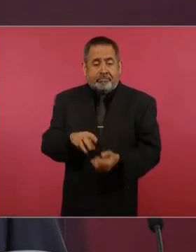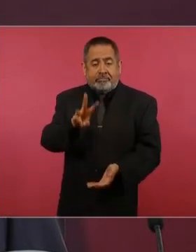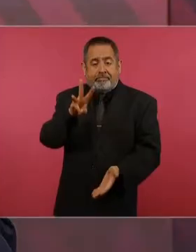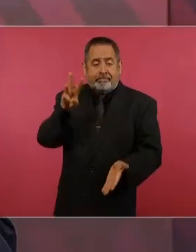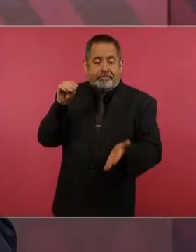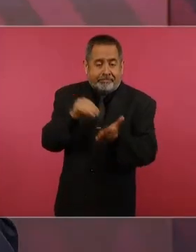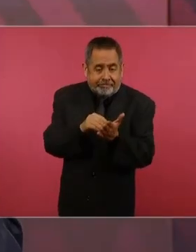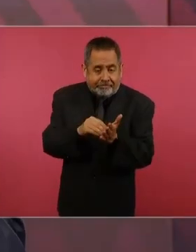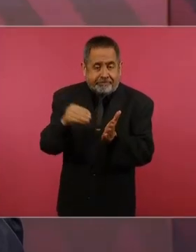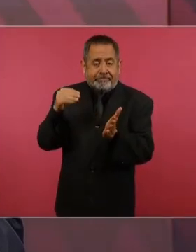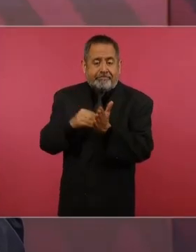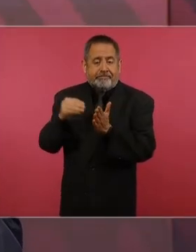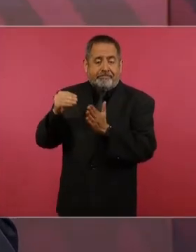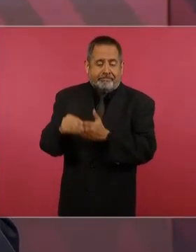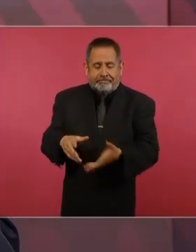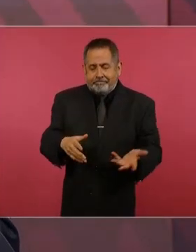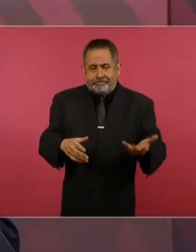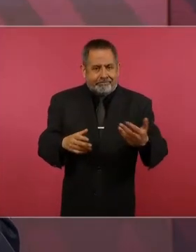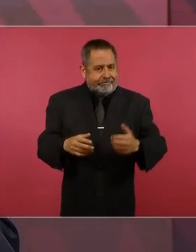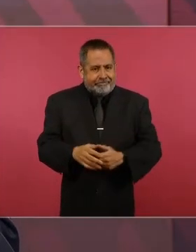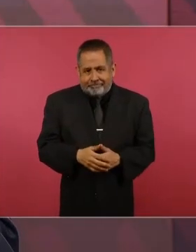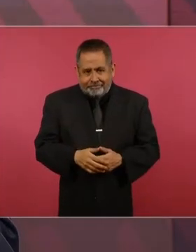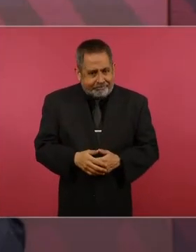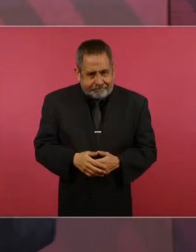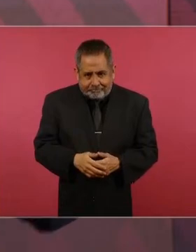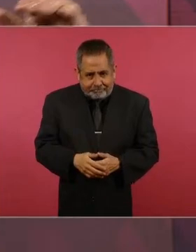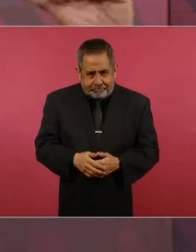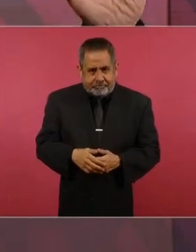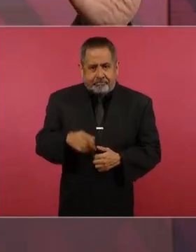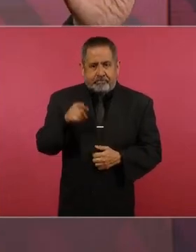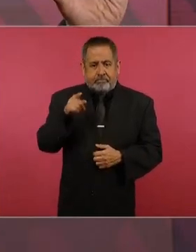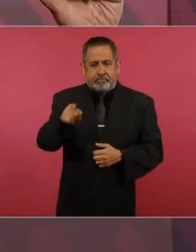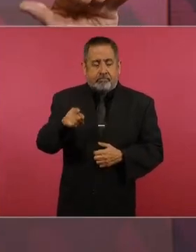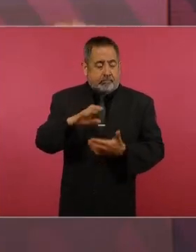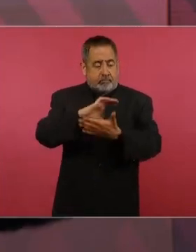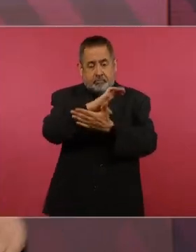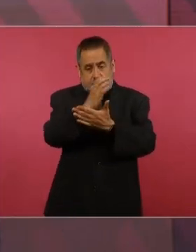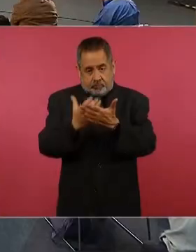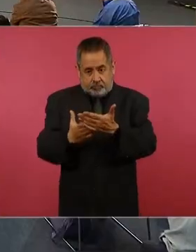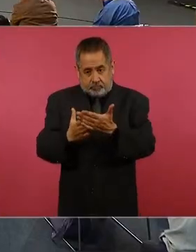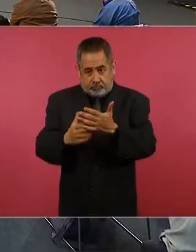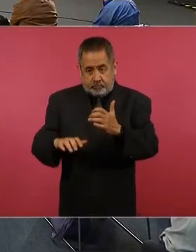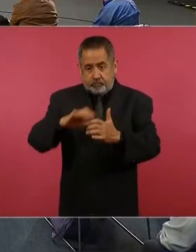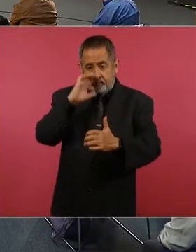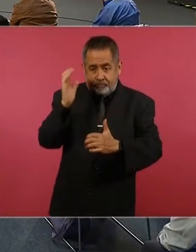3,000 millones, pero ¿cuánto va a costar cuando vence el contrato?